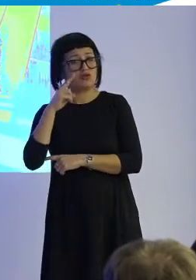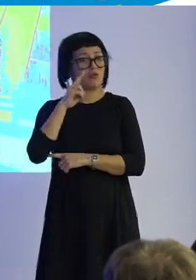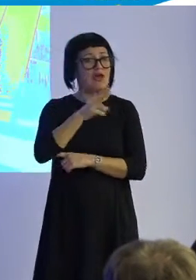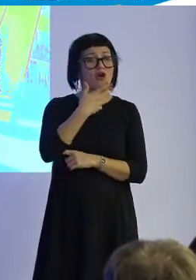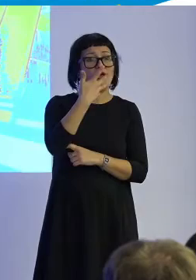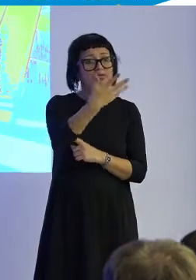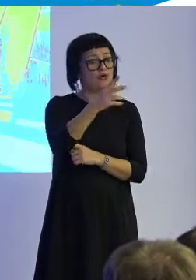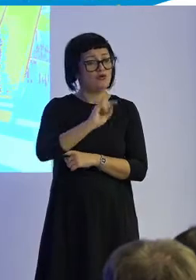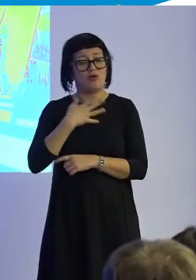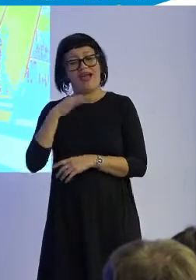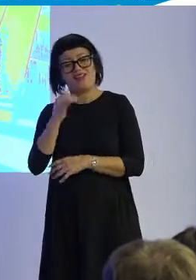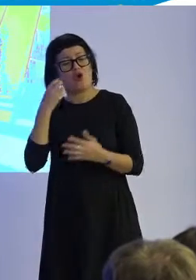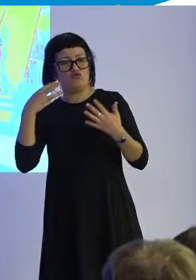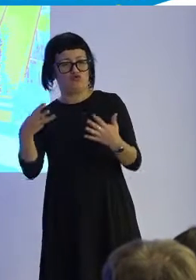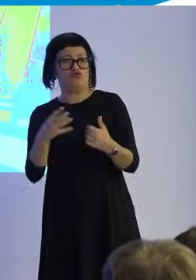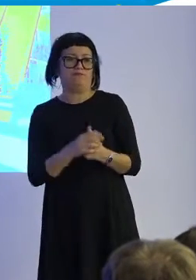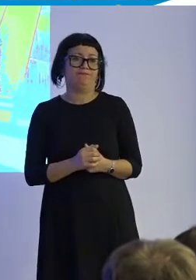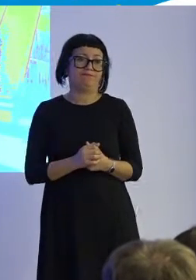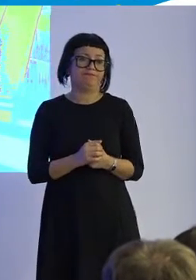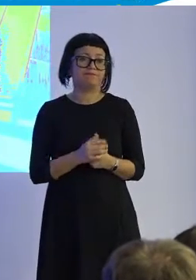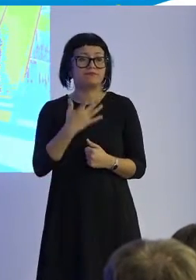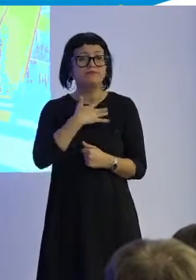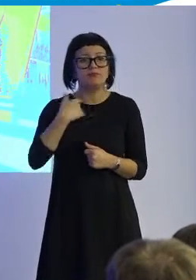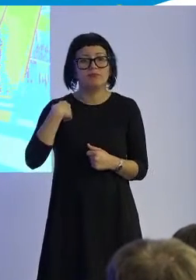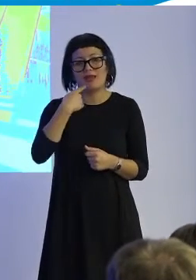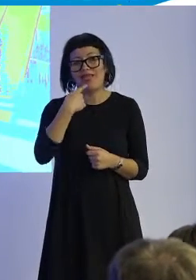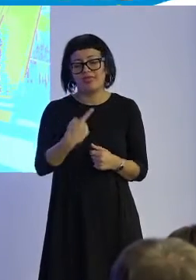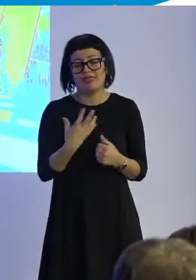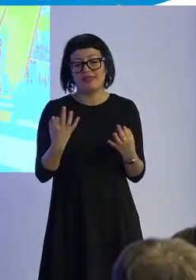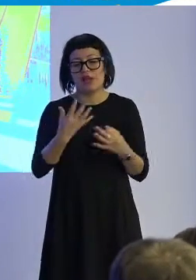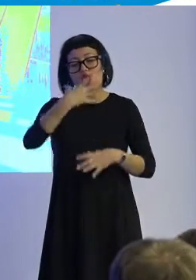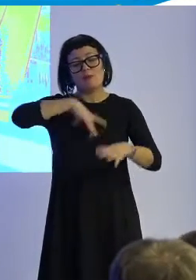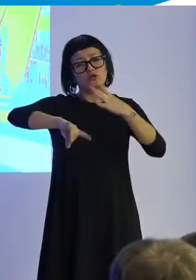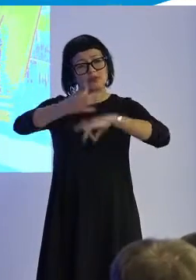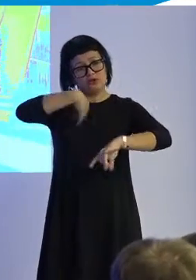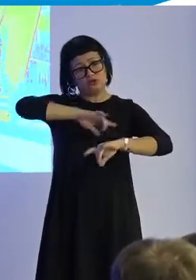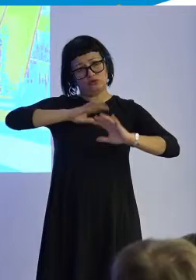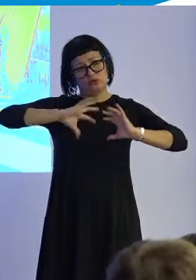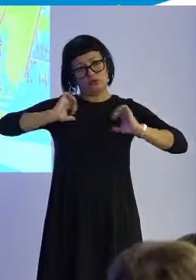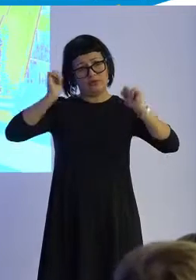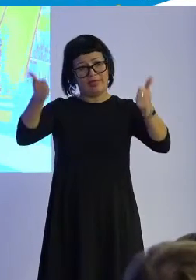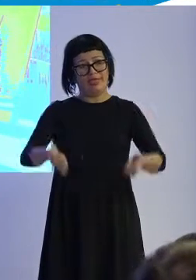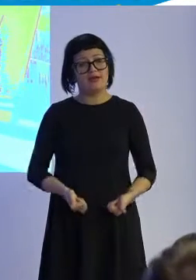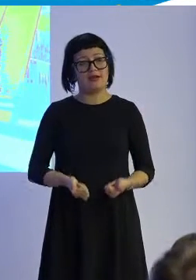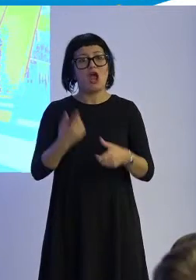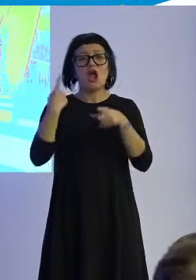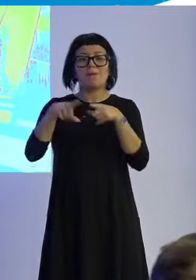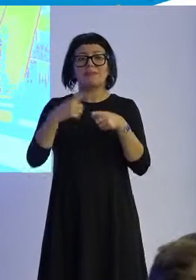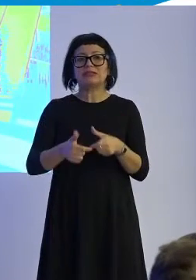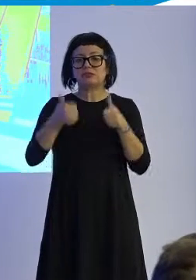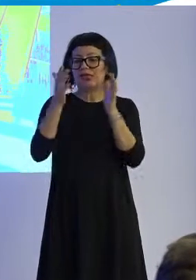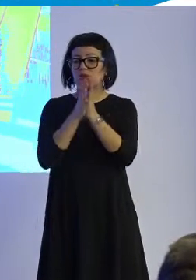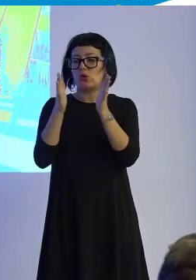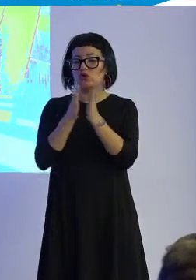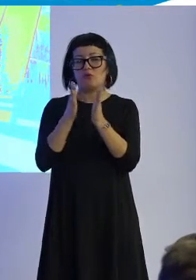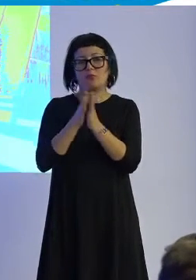no es que hay 8. ¿Vale? O sea, las posibilidades que podemos empezar a tener. Más cosas. Un compañero mío está en la